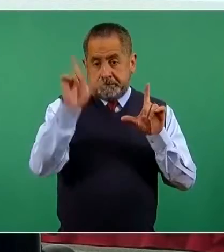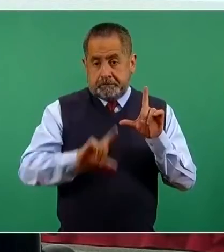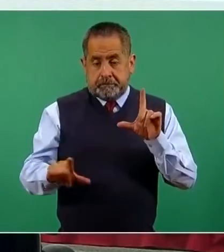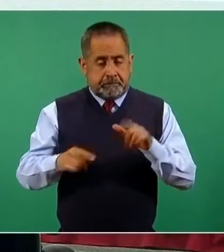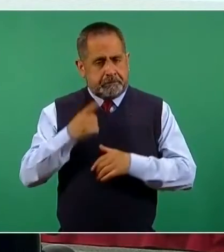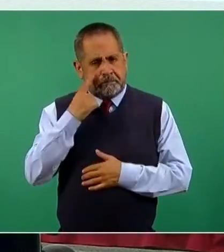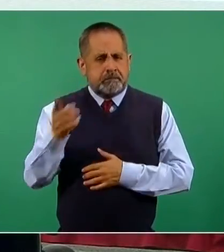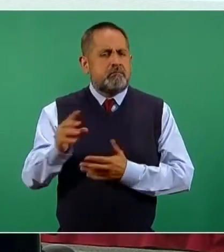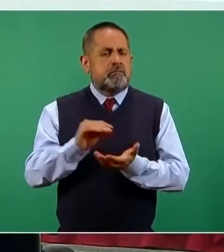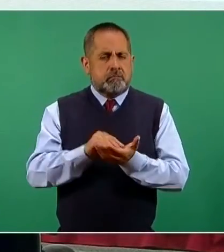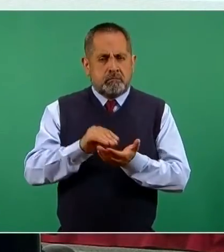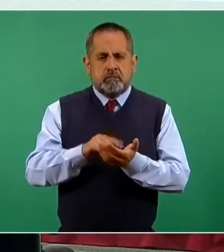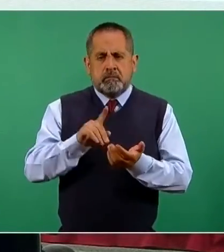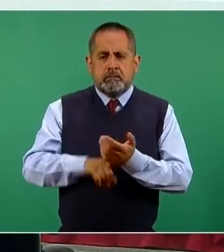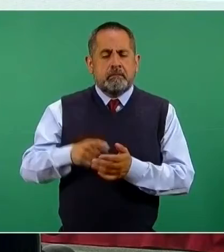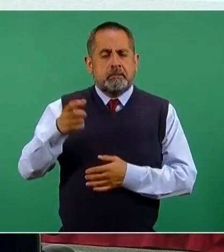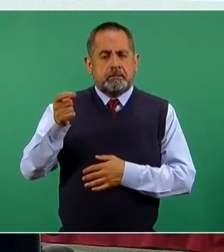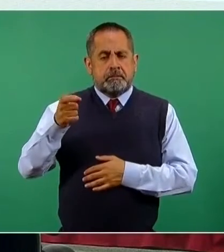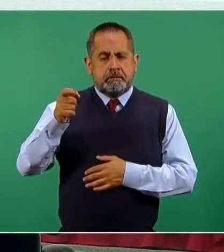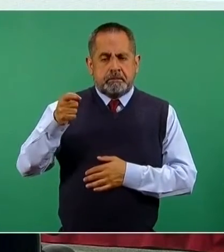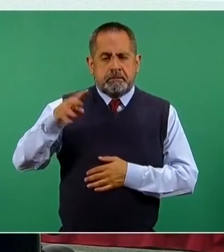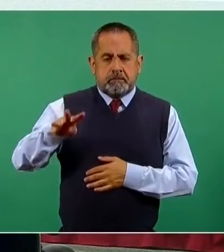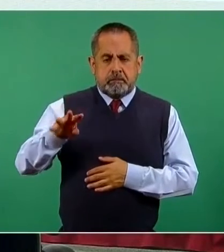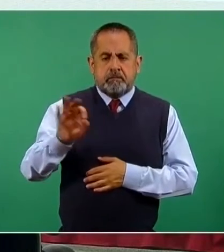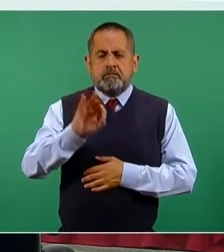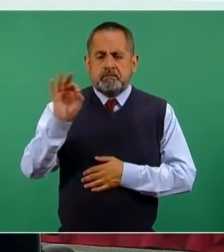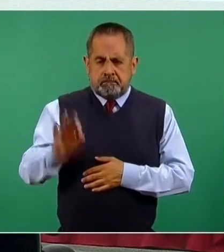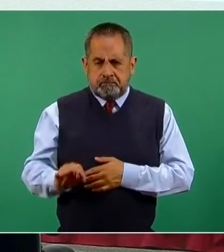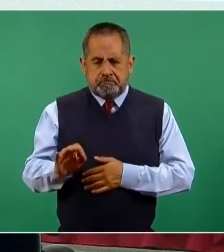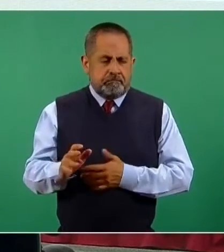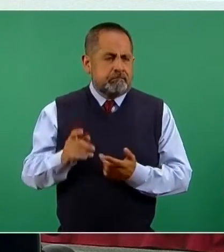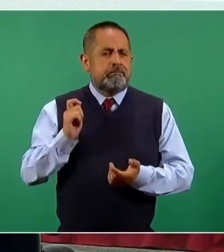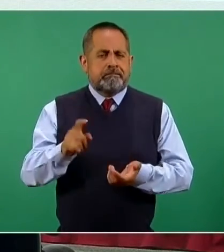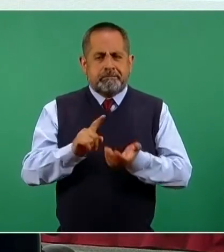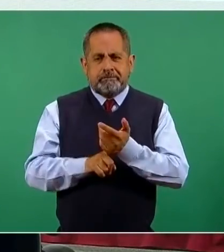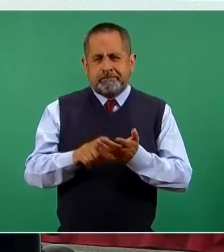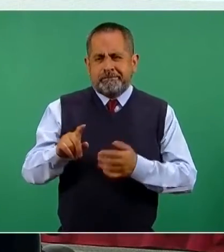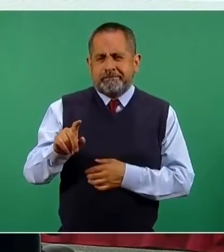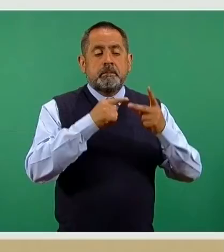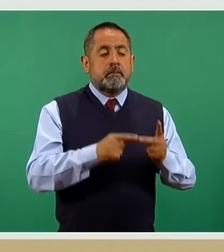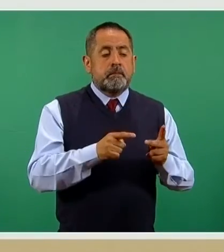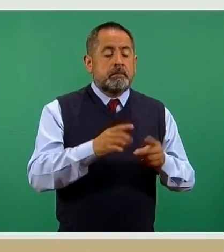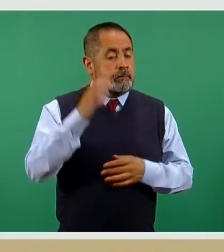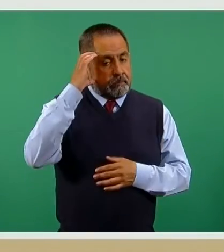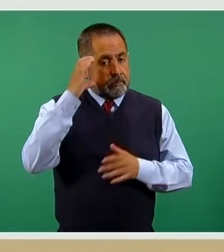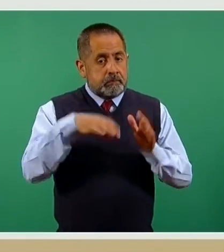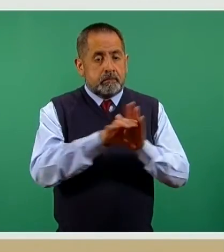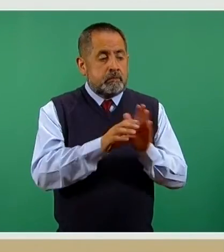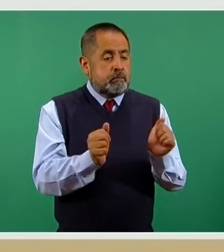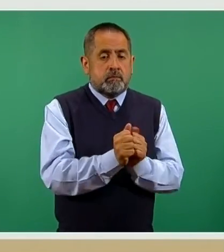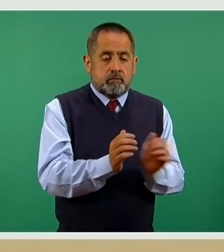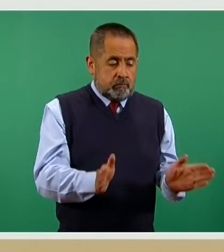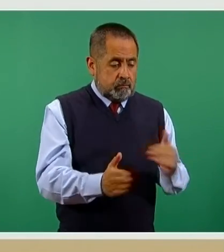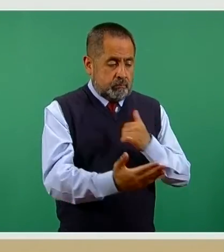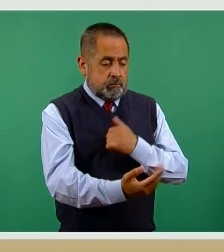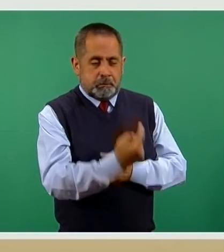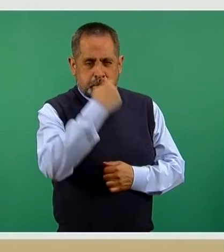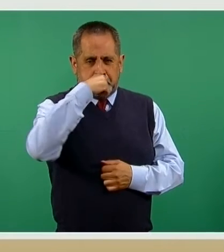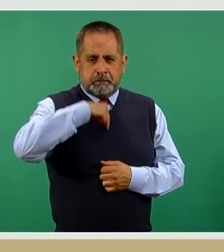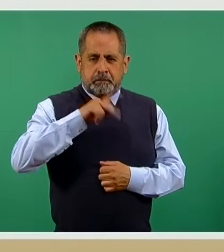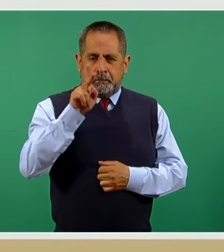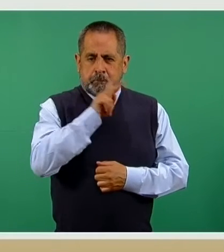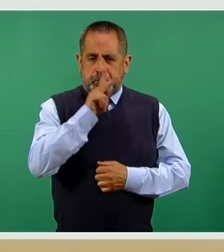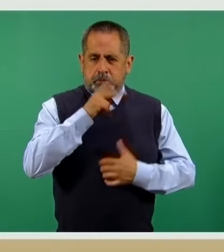hospitalaria precisó que de 32 mil 226 camas disponibles en el país para hospitalización general hay 9 mil